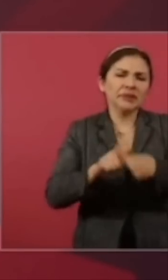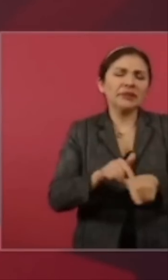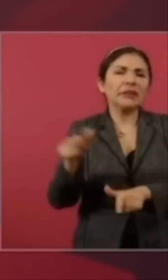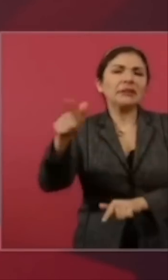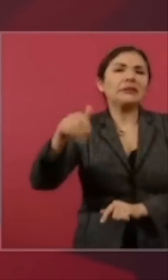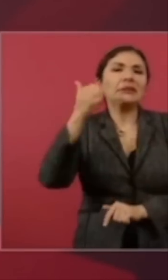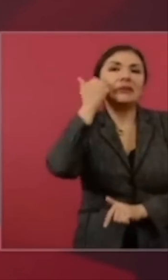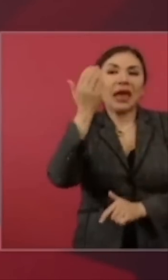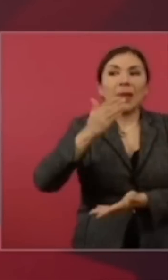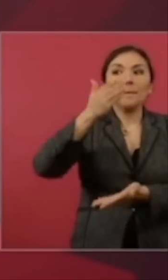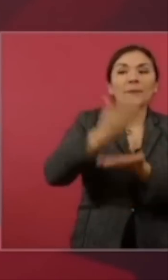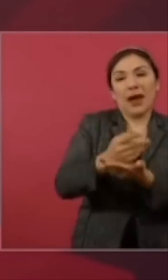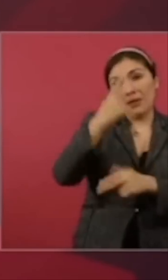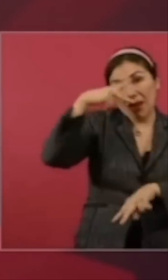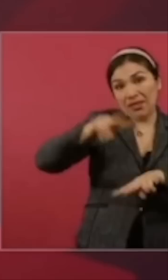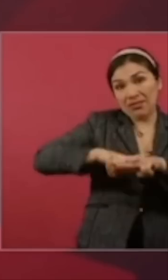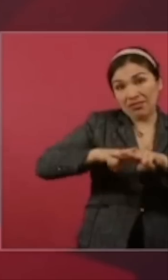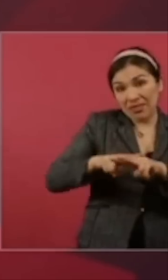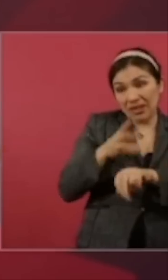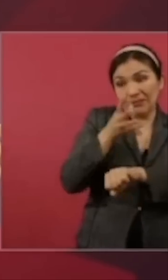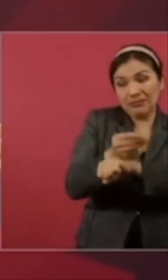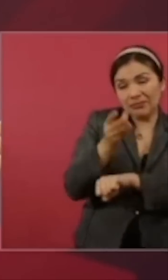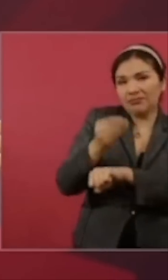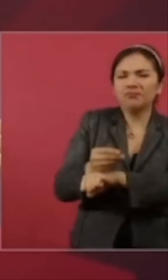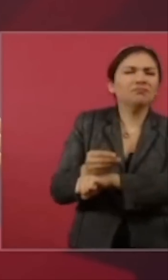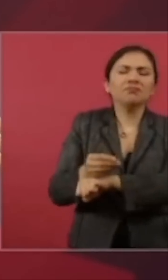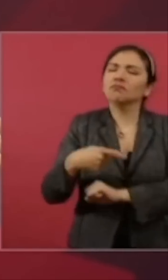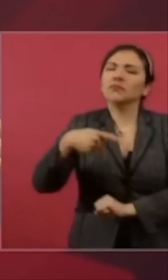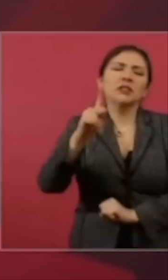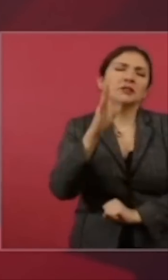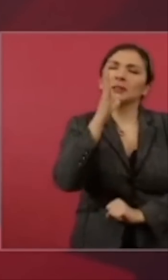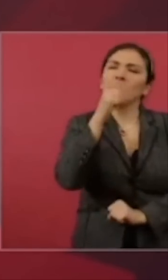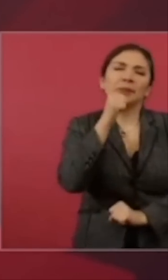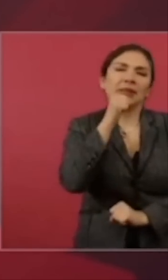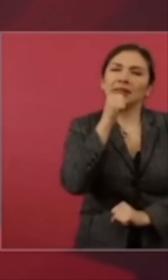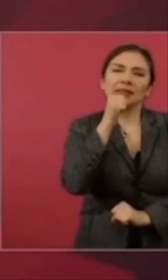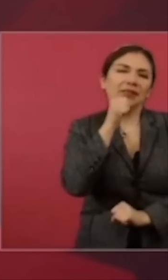queriendo parar las obras, pero no van a poder,